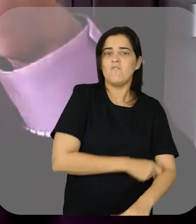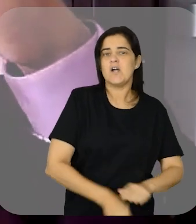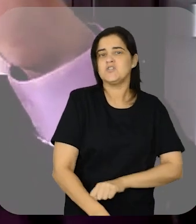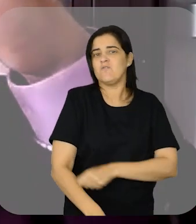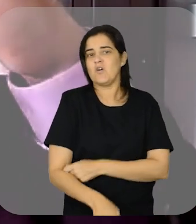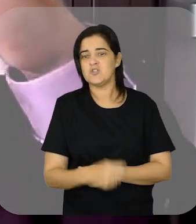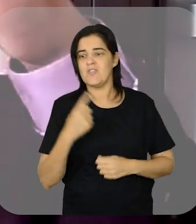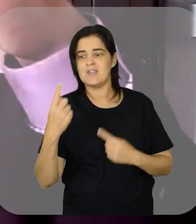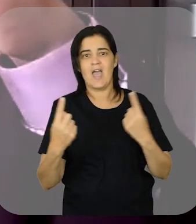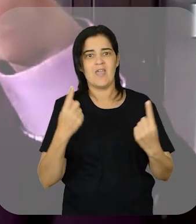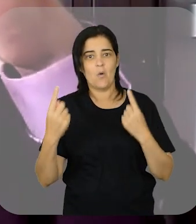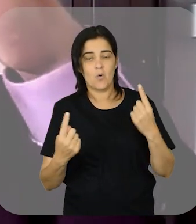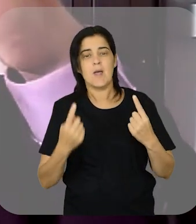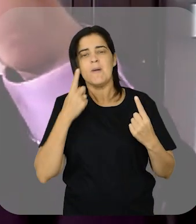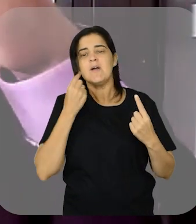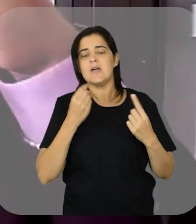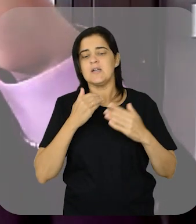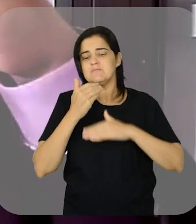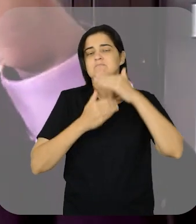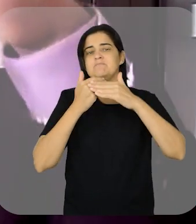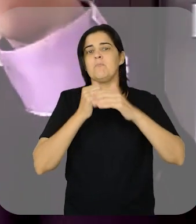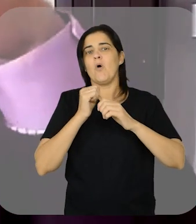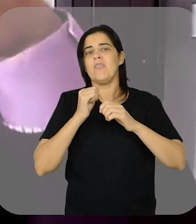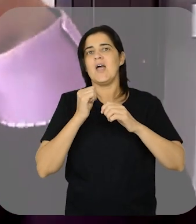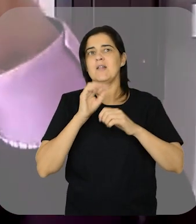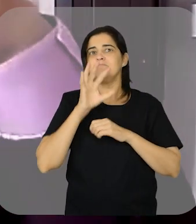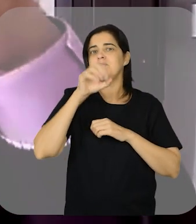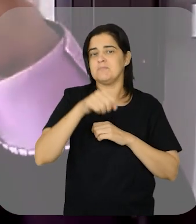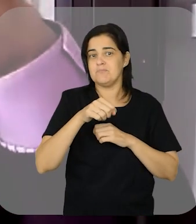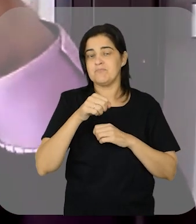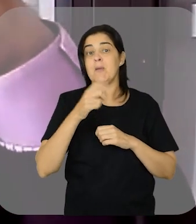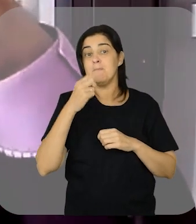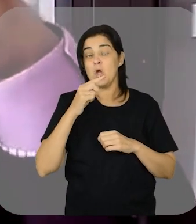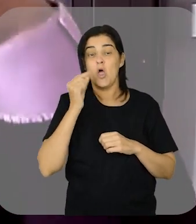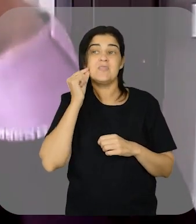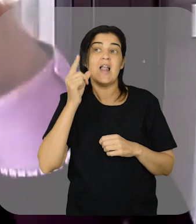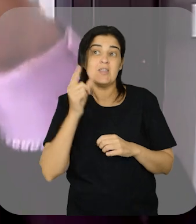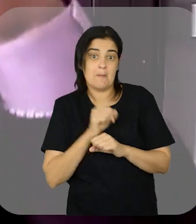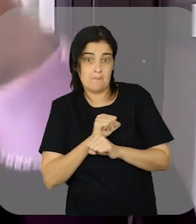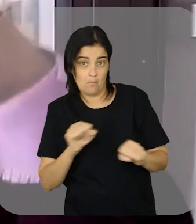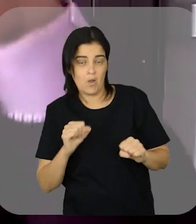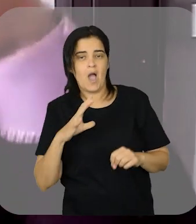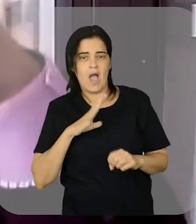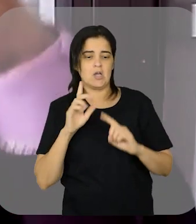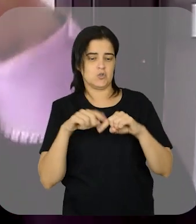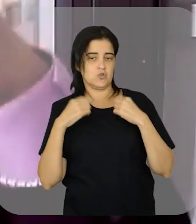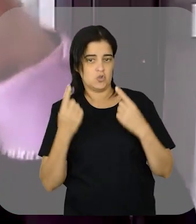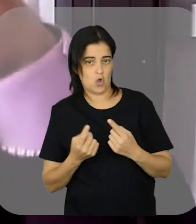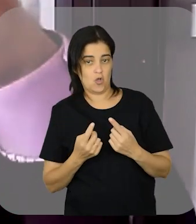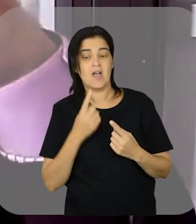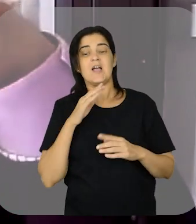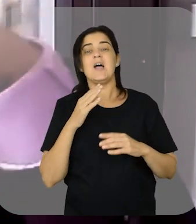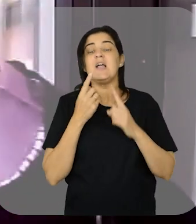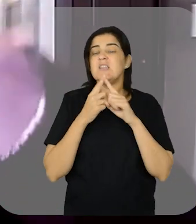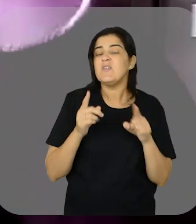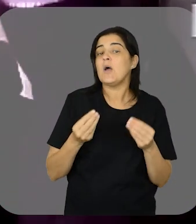poner para alcanzar el desarrollo de una competencia. Pero el talento todos lo tenemos. La diferencia está en cuánto talento tenemos